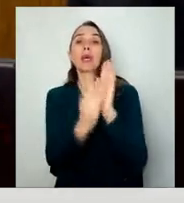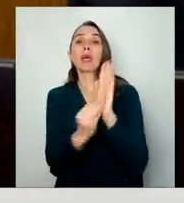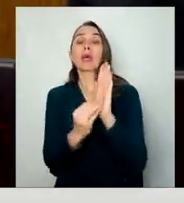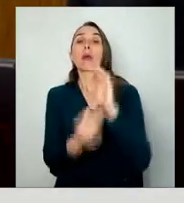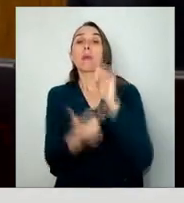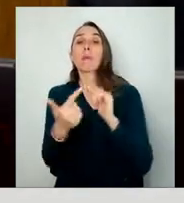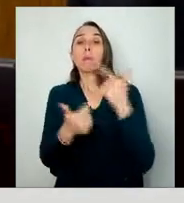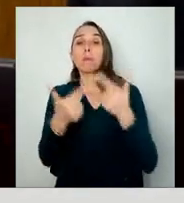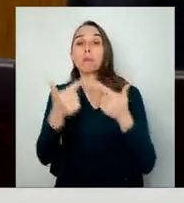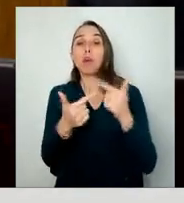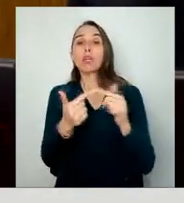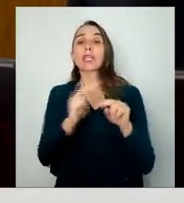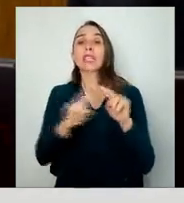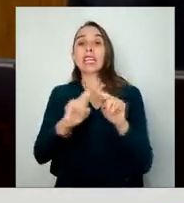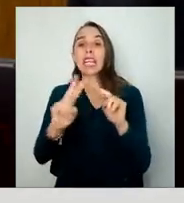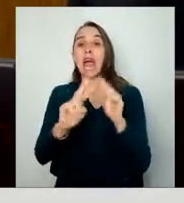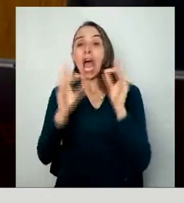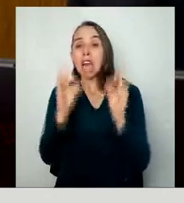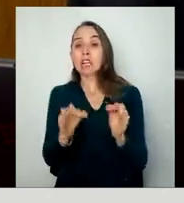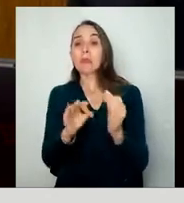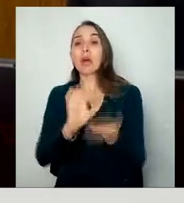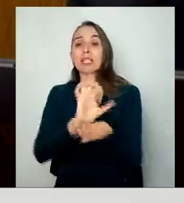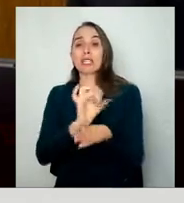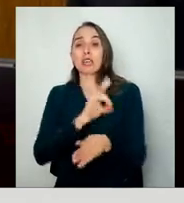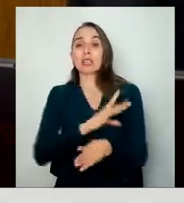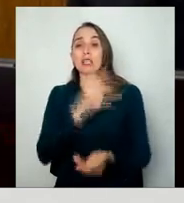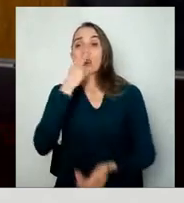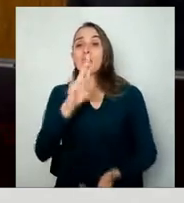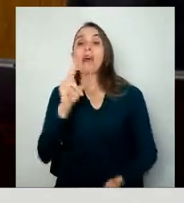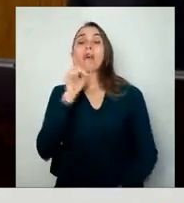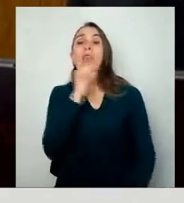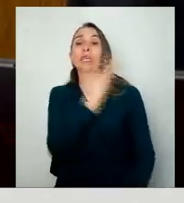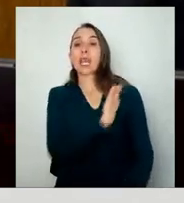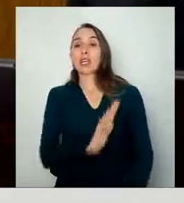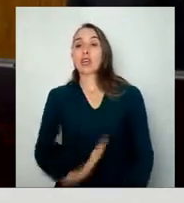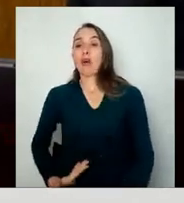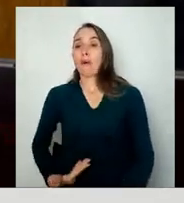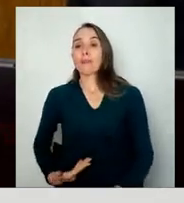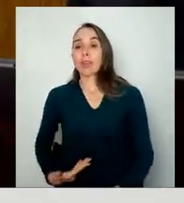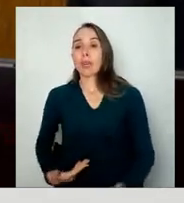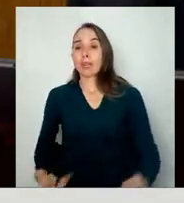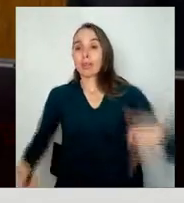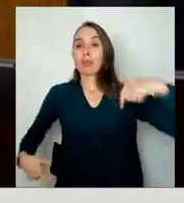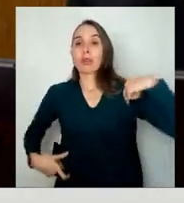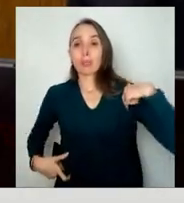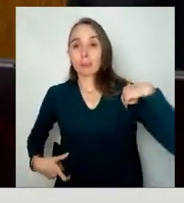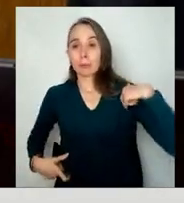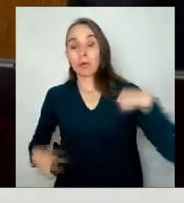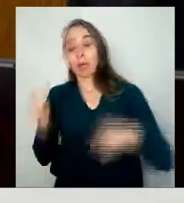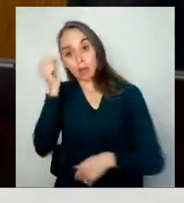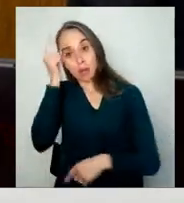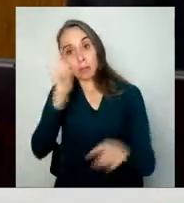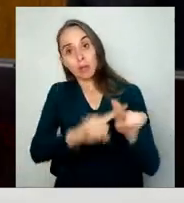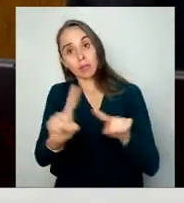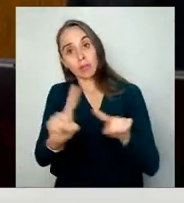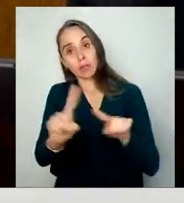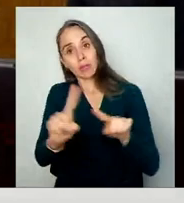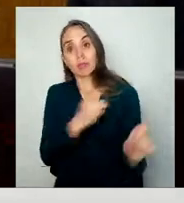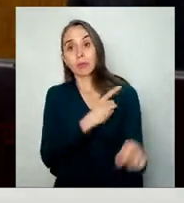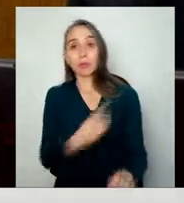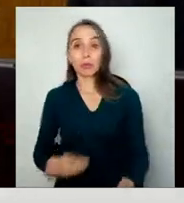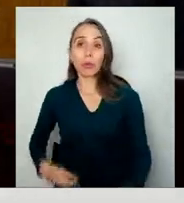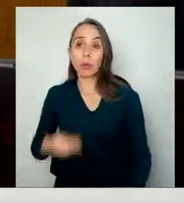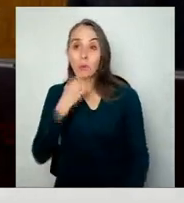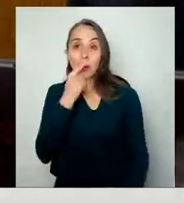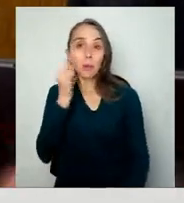chile y que no corresponde a un gobierno en específico Yo entiendo que distintos diputados y diputadas entre